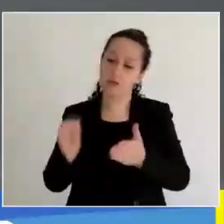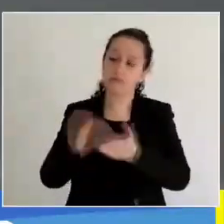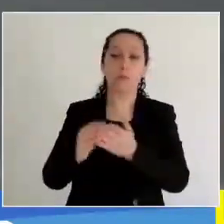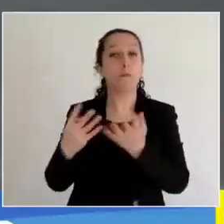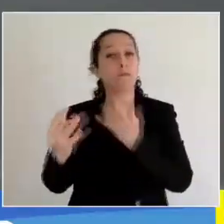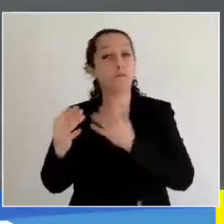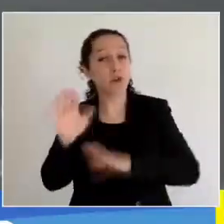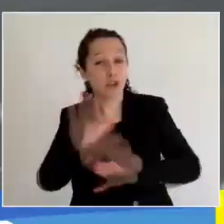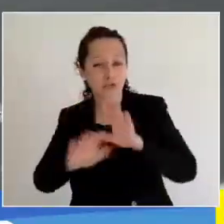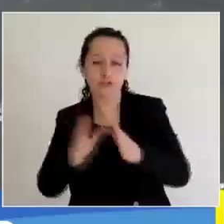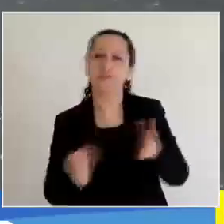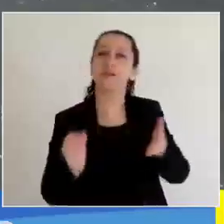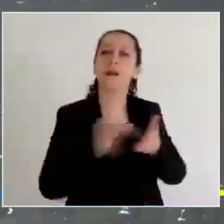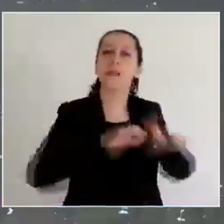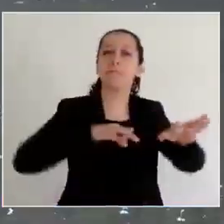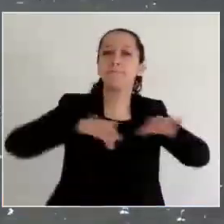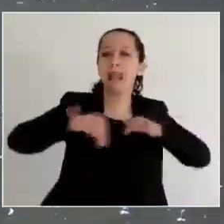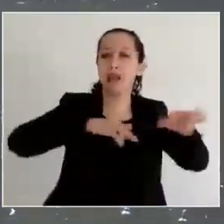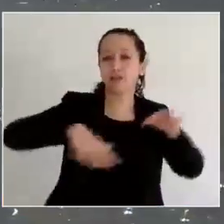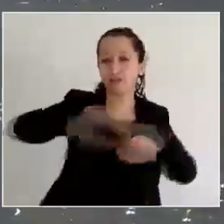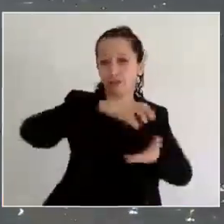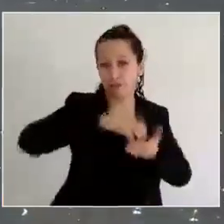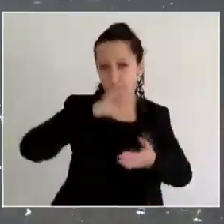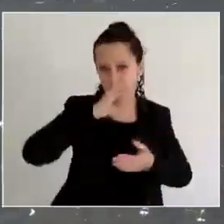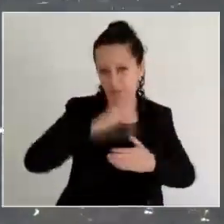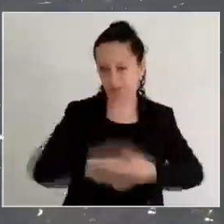humedal Pichimapu en el Plan Regulador Comunal.